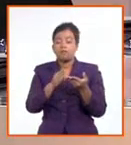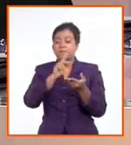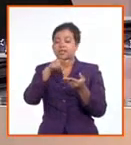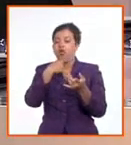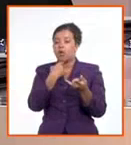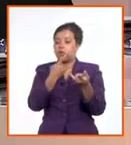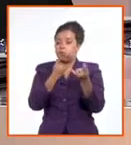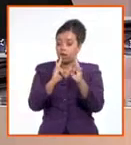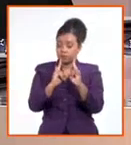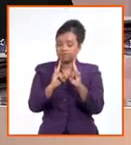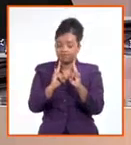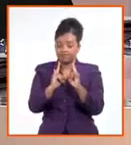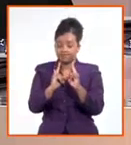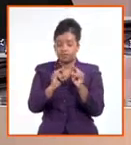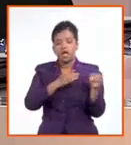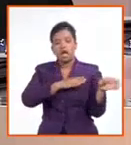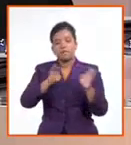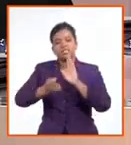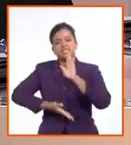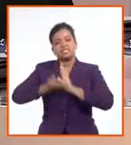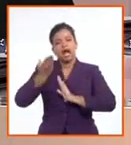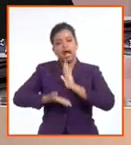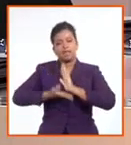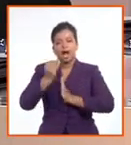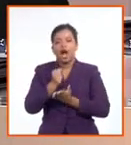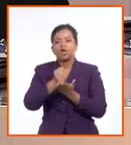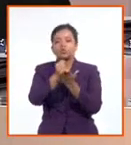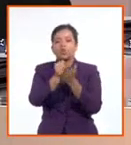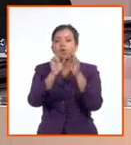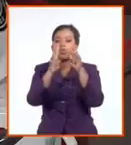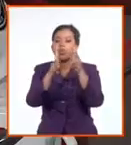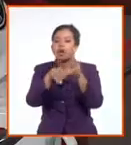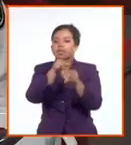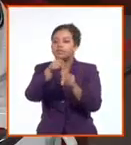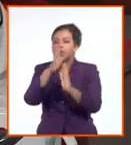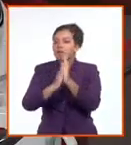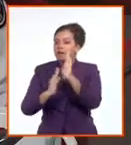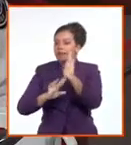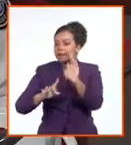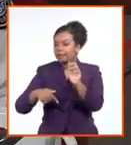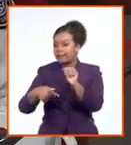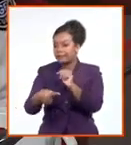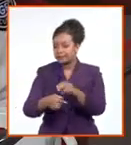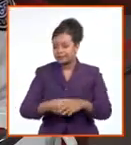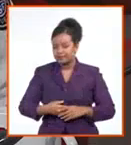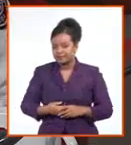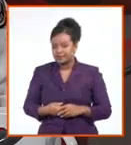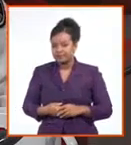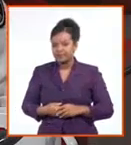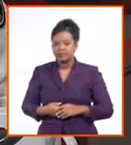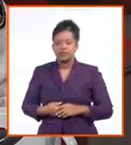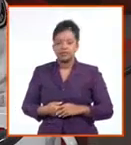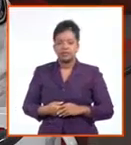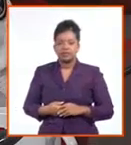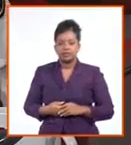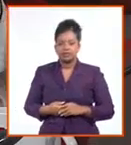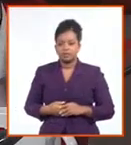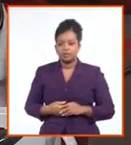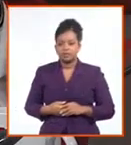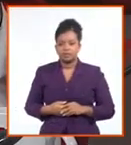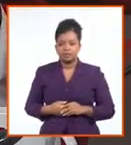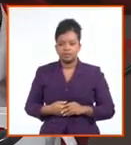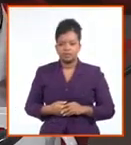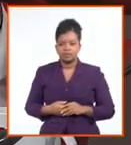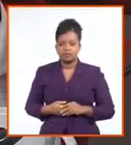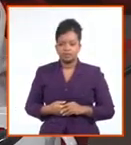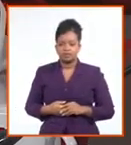también para salvar vidas humanas? ¿Qué ha ocurrido en estos últimos meses? Bueno, Randy, le puedo comentar, es decir, solamente